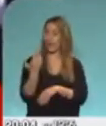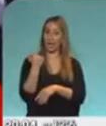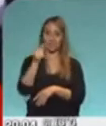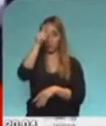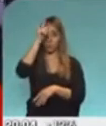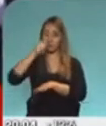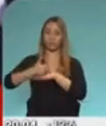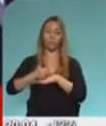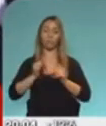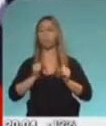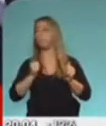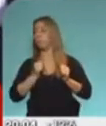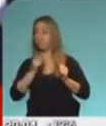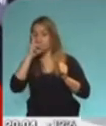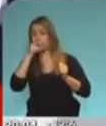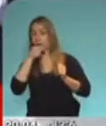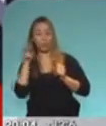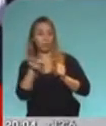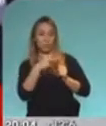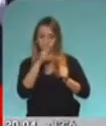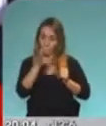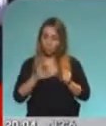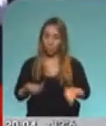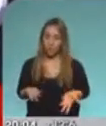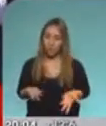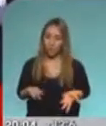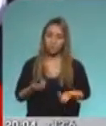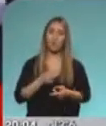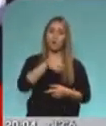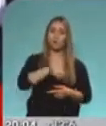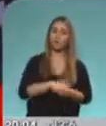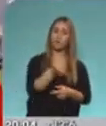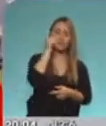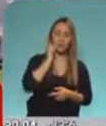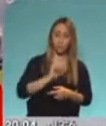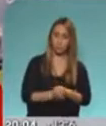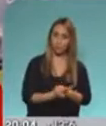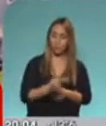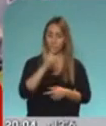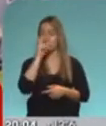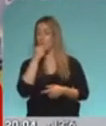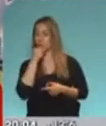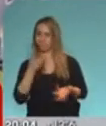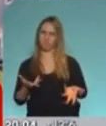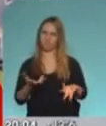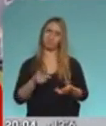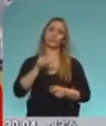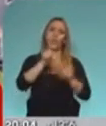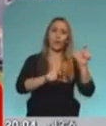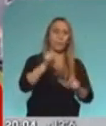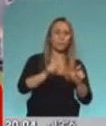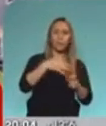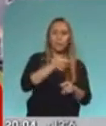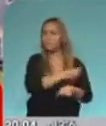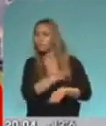uniformado, nunca se dio cuenta de que había sucedido un accidente y que un chico de 6 años había perdido la vida. Los vecinos tuvieron que ir a golpearle la